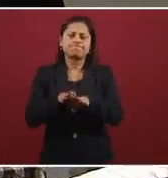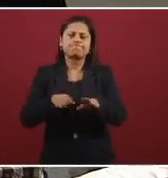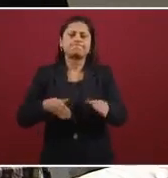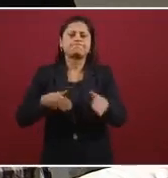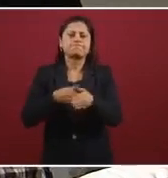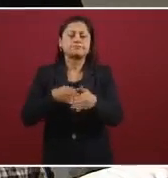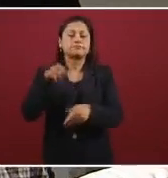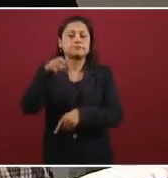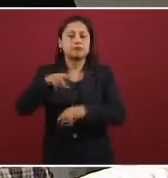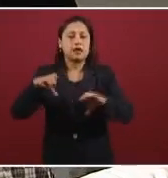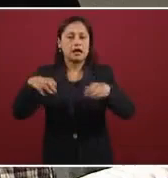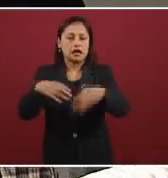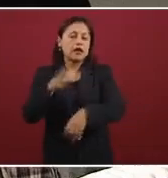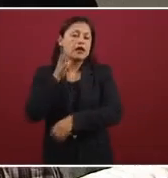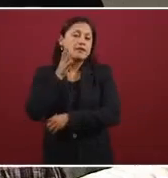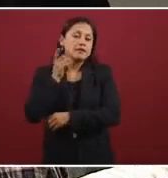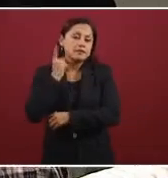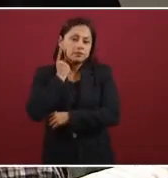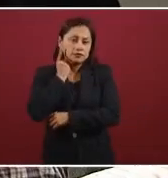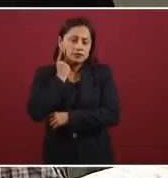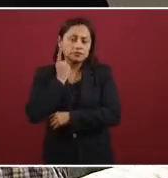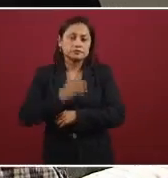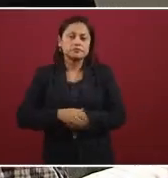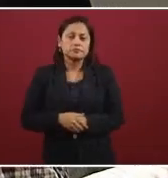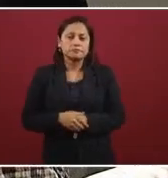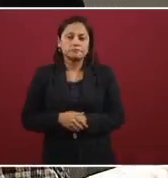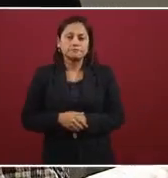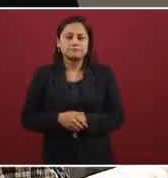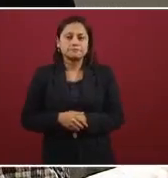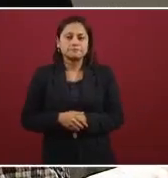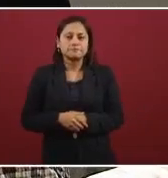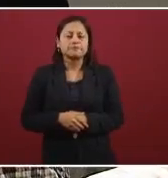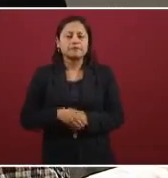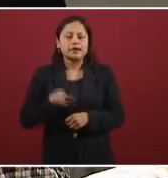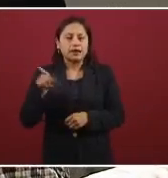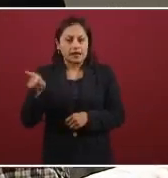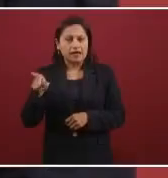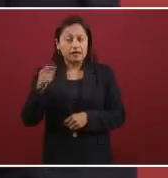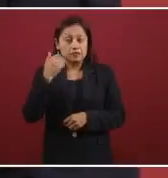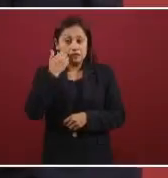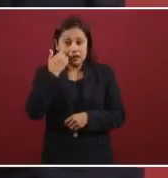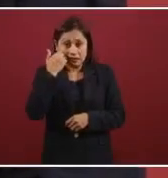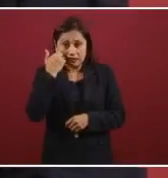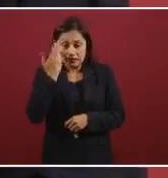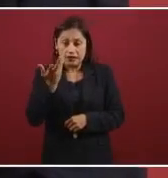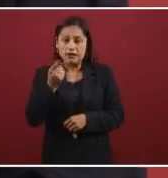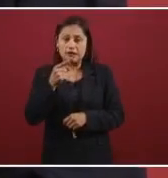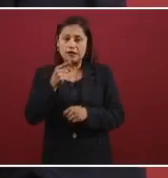para defender que no vayan a hacer cambios a lo que ya lograron. Para muchos,